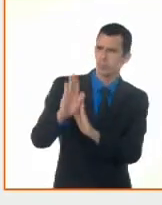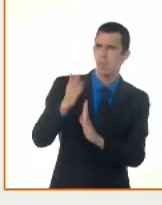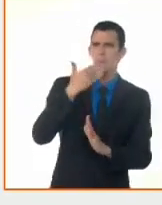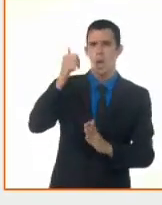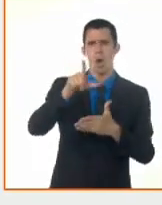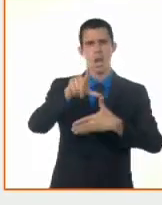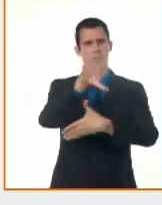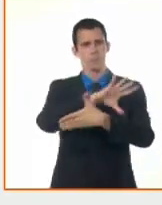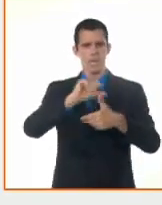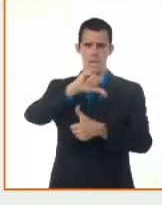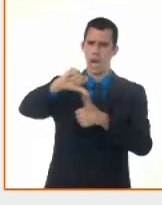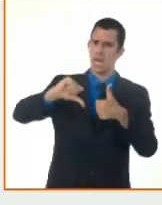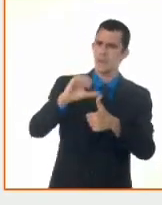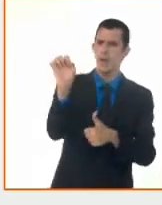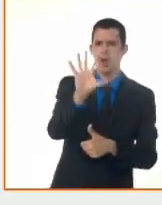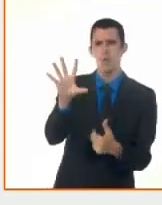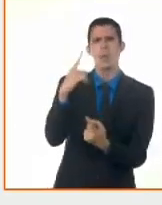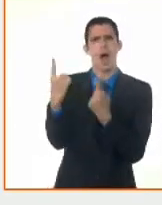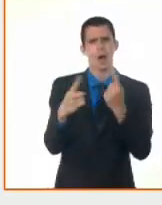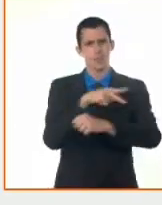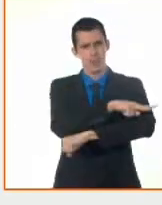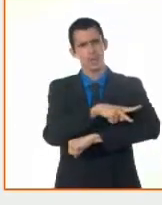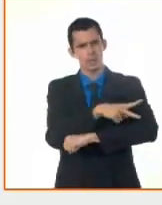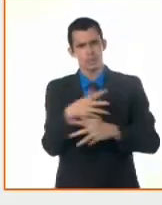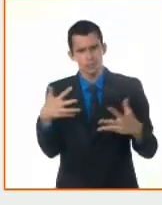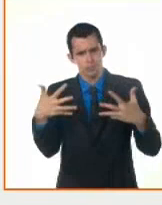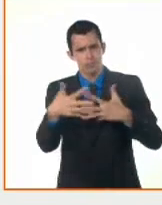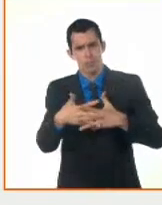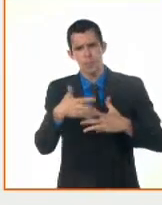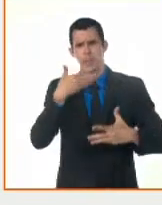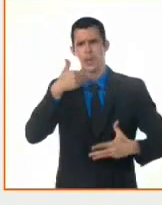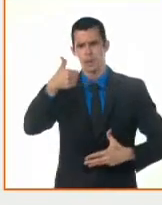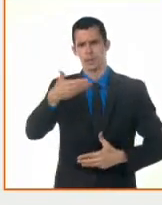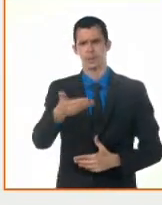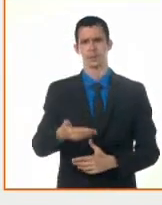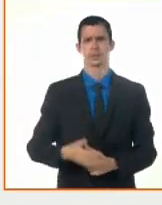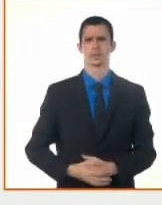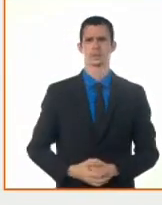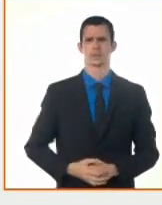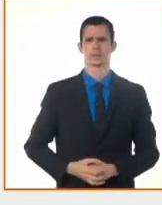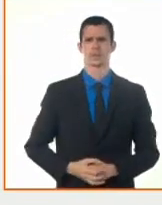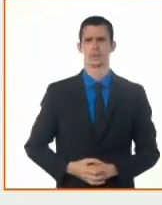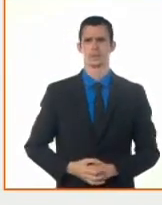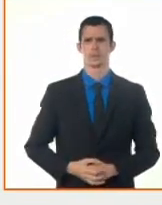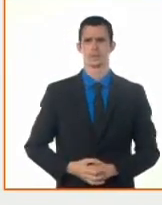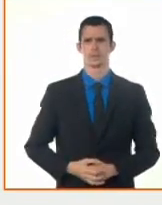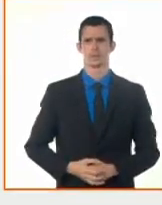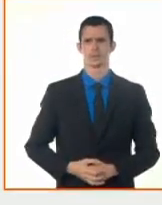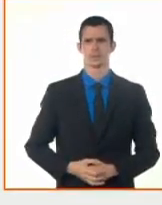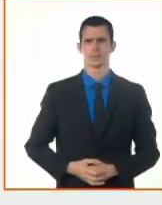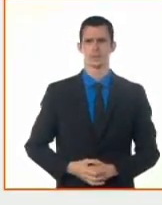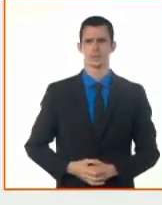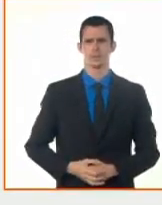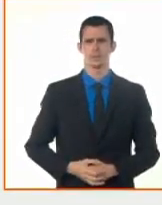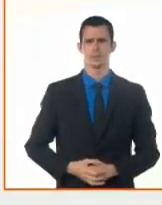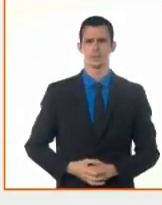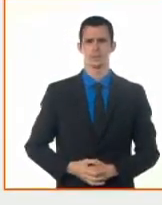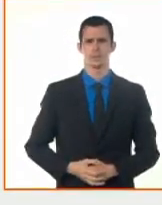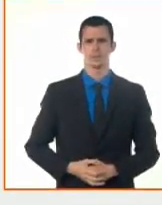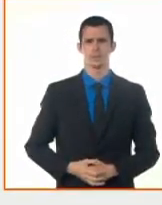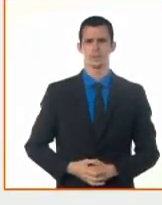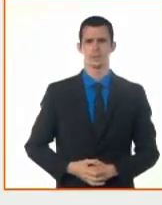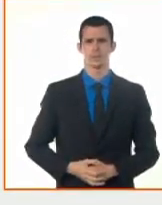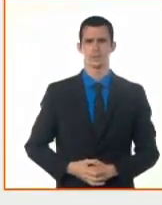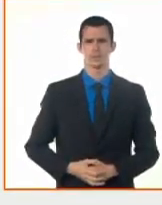también pero es un mecanismo es un es una iniciativa Que obviamente necesita